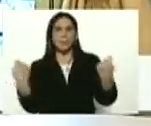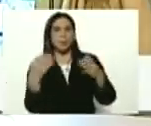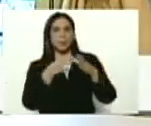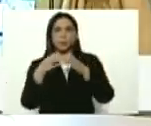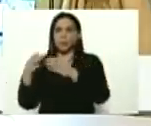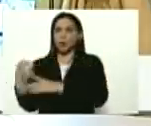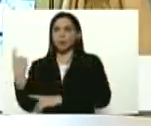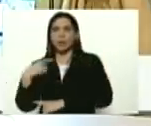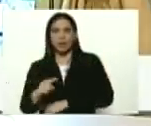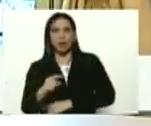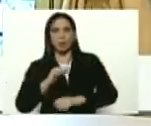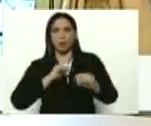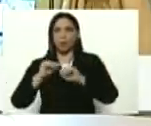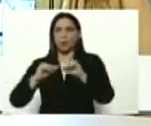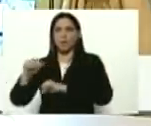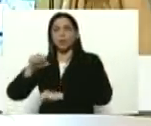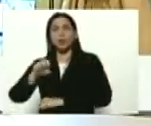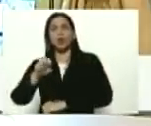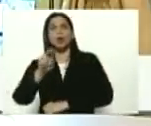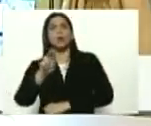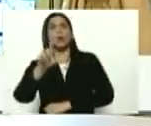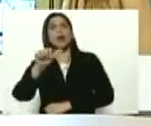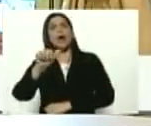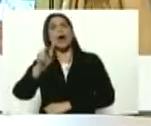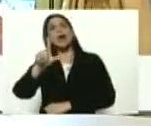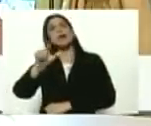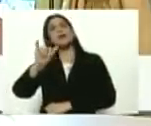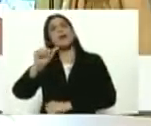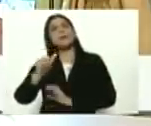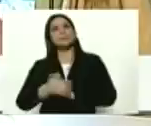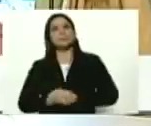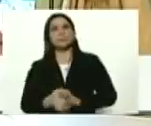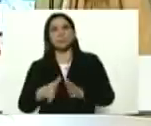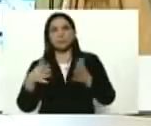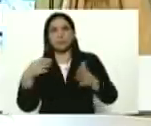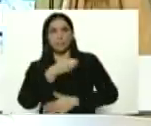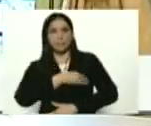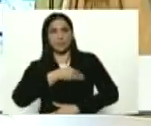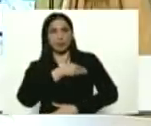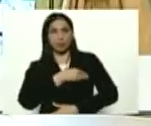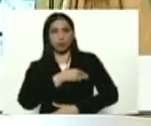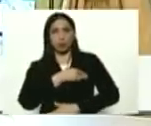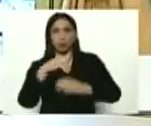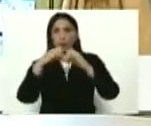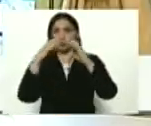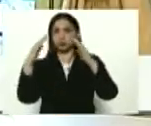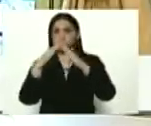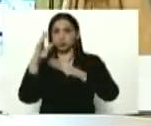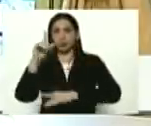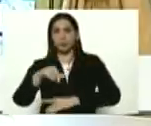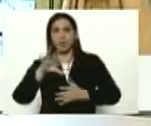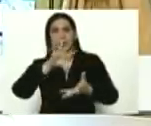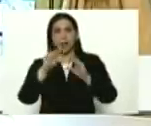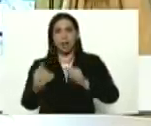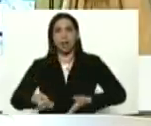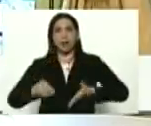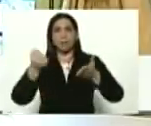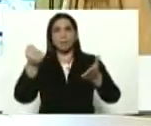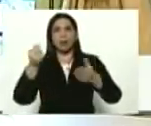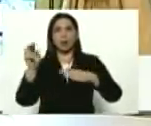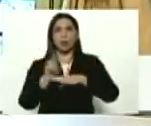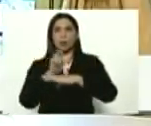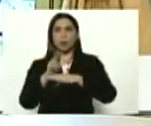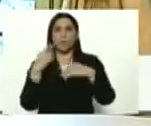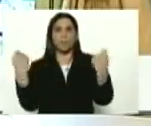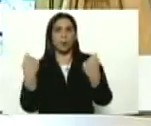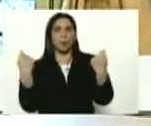organizado que tenemos en el movimiento Eulalia Burós, en la gran misión Hogares de la Patria, en los CLAP, en las unidades